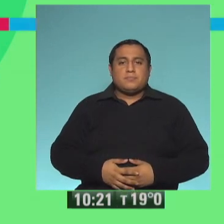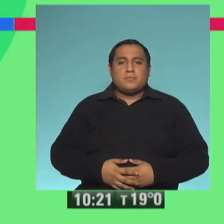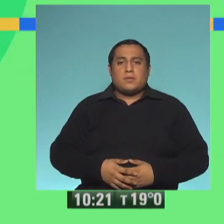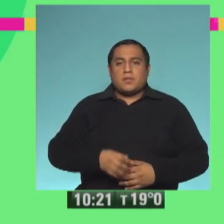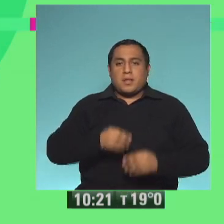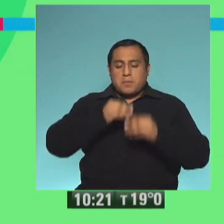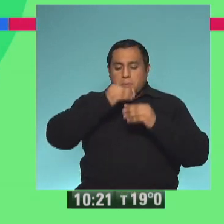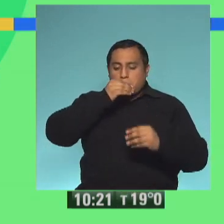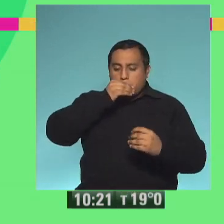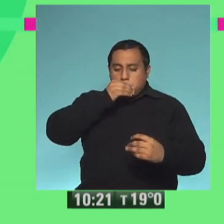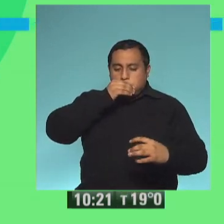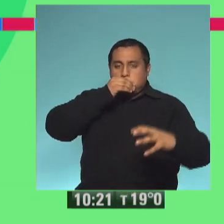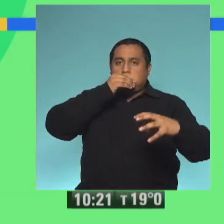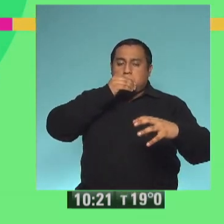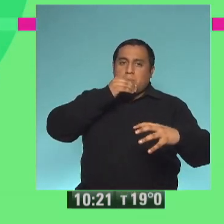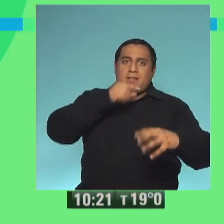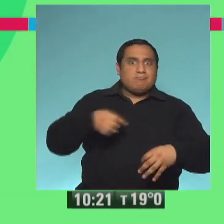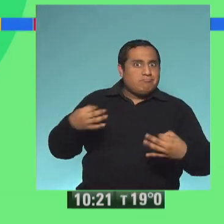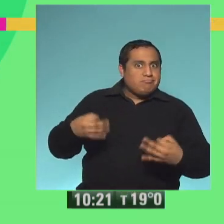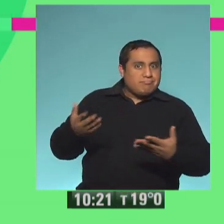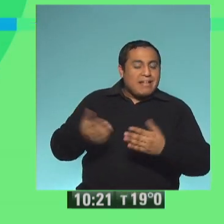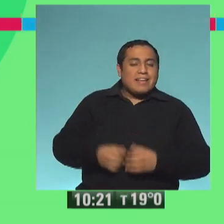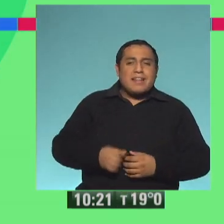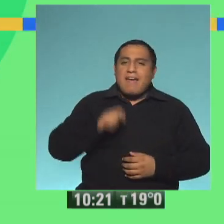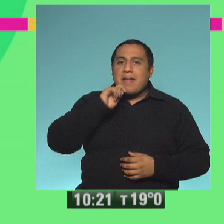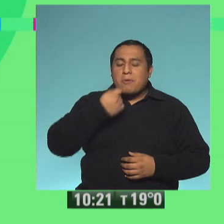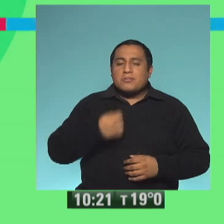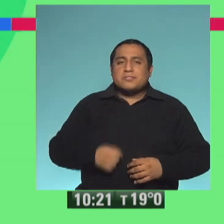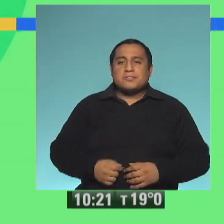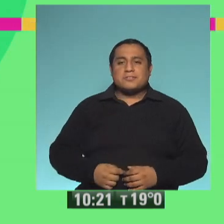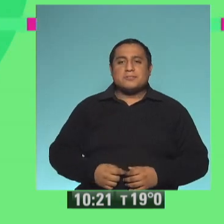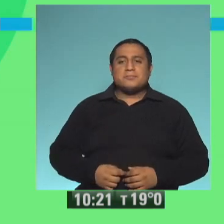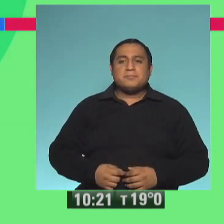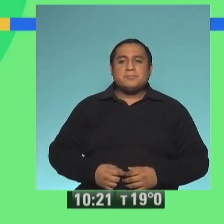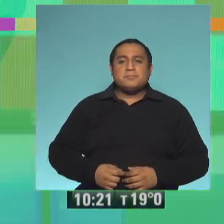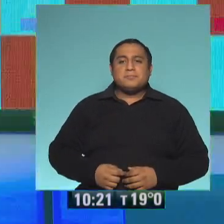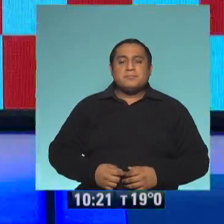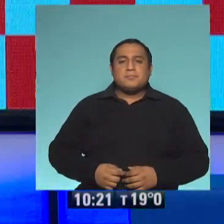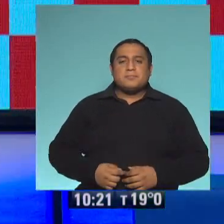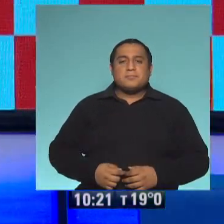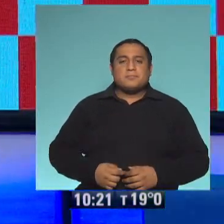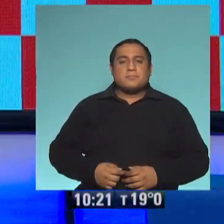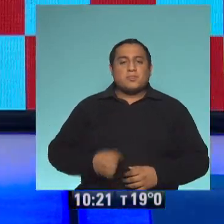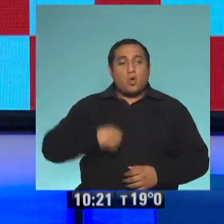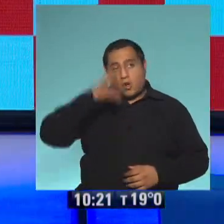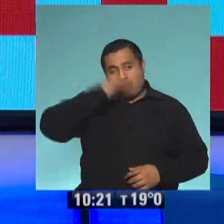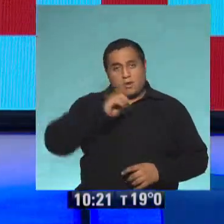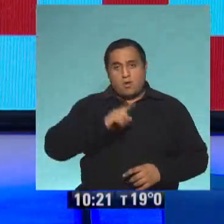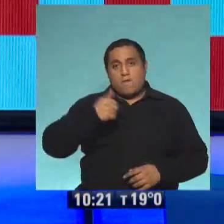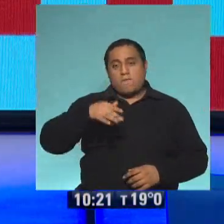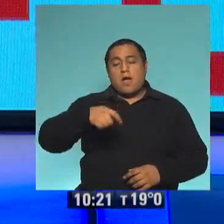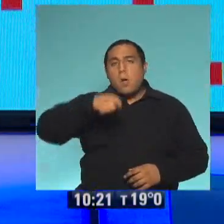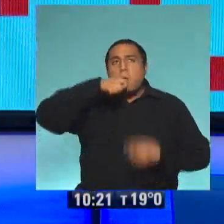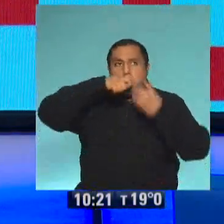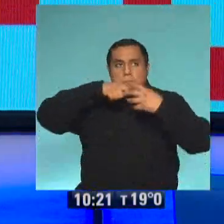Globinete, acá, espectacular como lo hizo. Qué hermoso ese globinete. Nuria, igual no me voy a olvidar que tal vez volveremos a hacer burbujas.